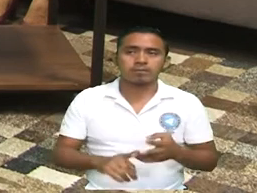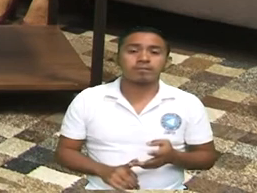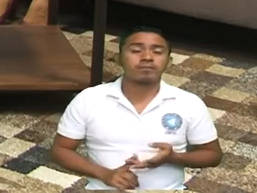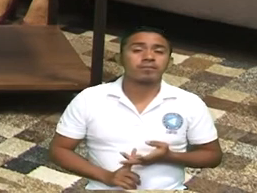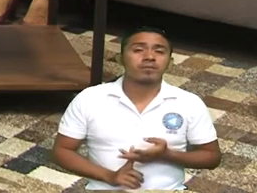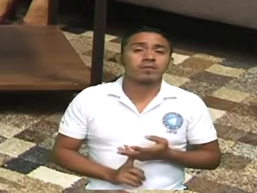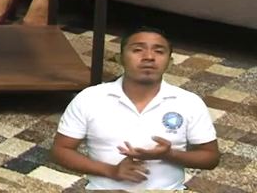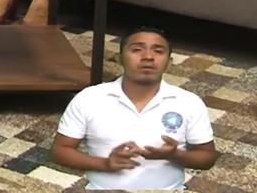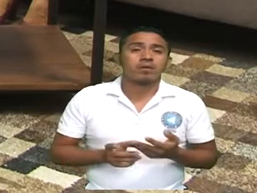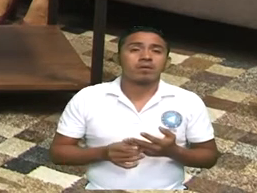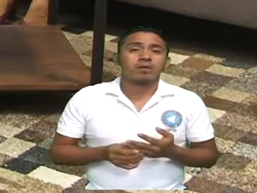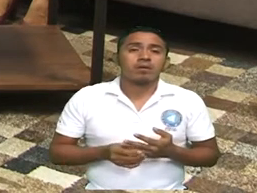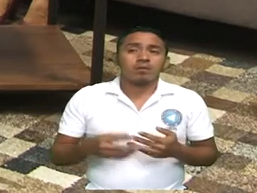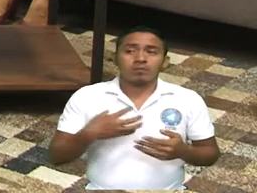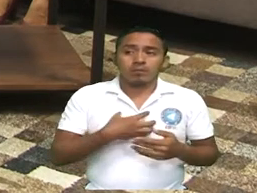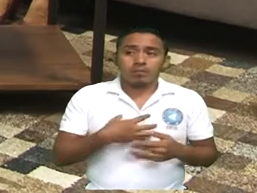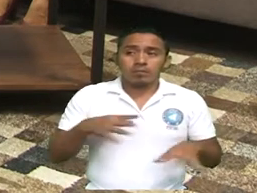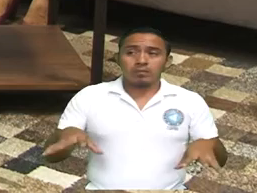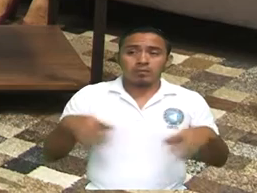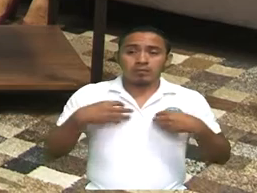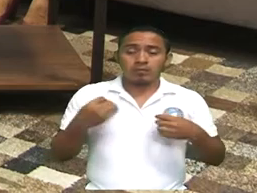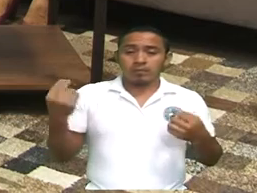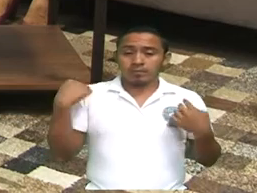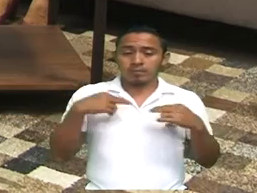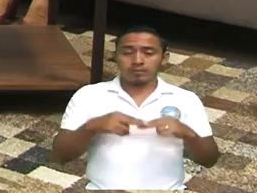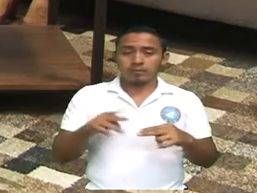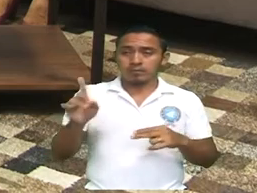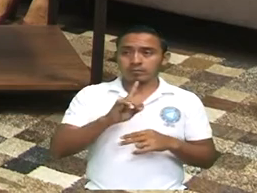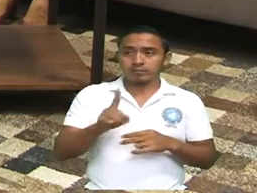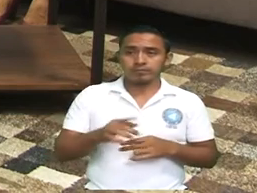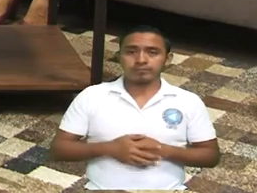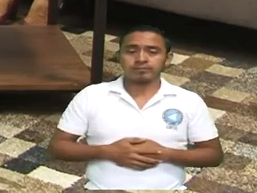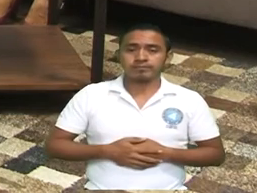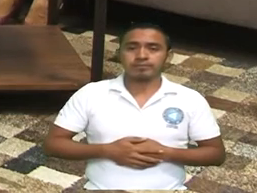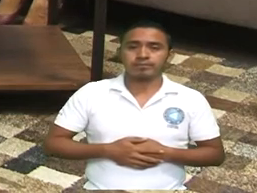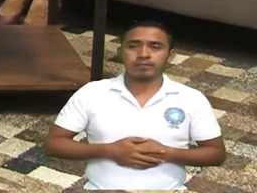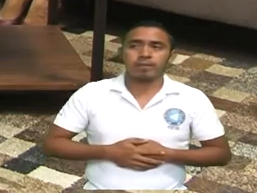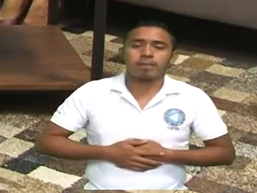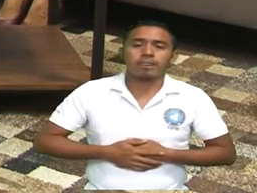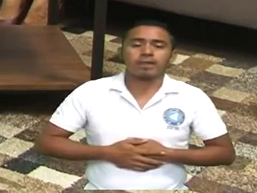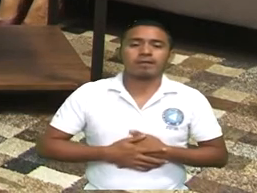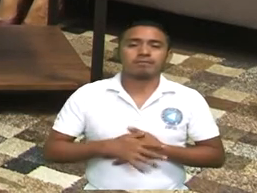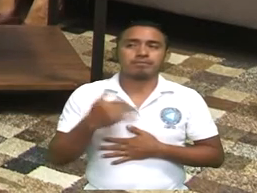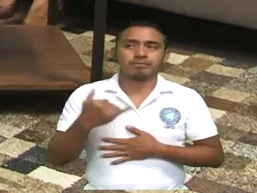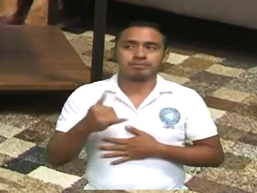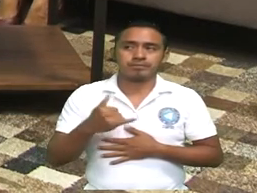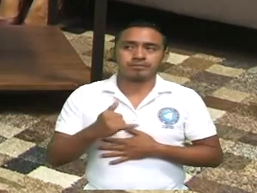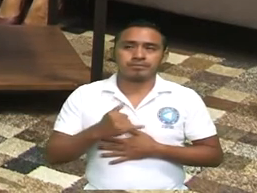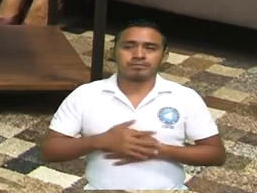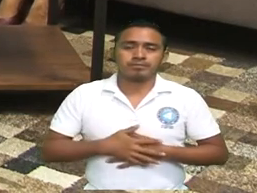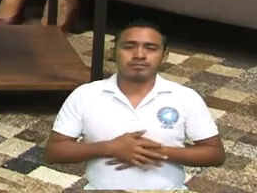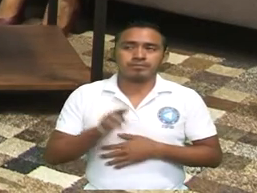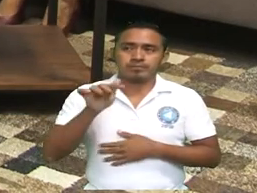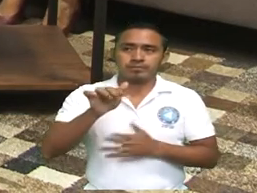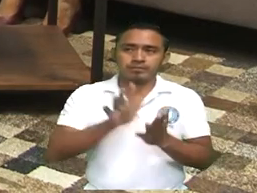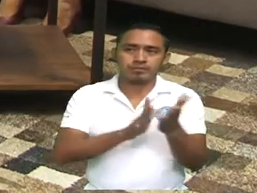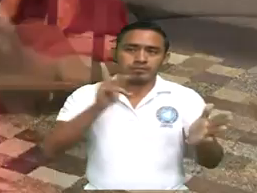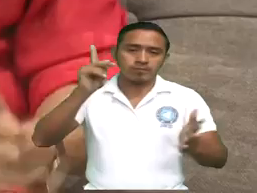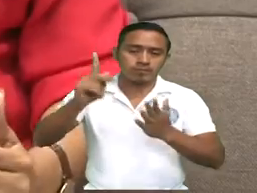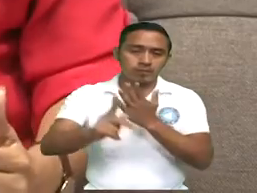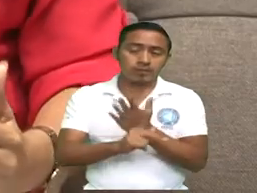papel que asume solo el maestro, ¿no? Sí, sí. Este es una parte de los